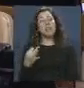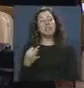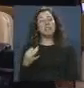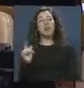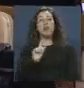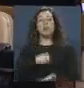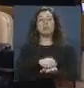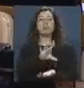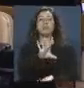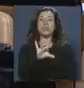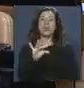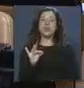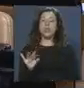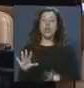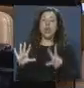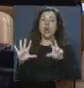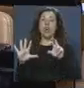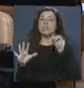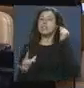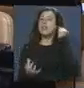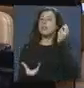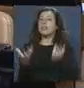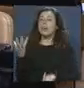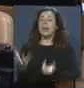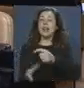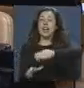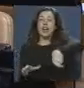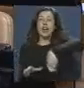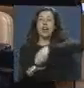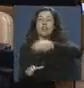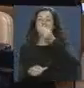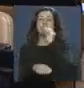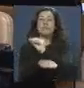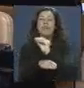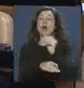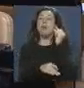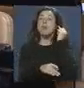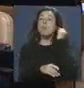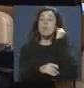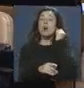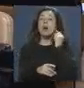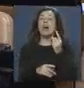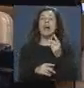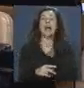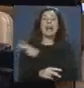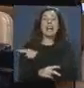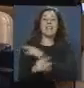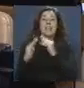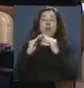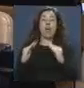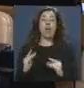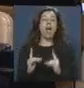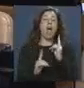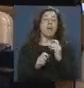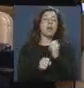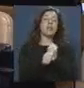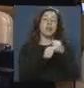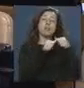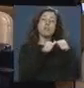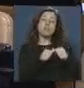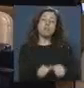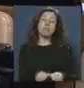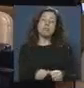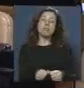no contratar a 80 manipuladoras de alimentos. Se trata de mujeres jefas de hogar. Algunas llevaban desempeñándose como